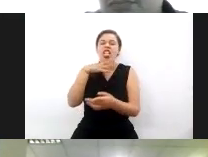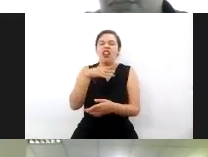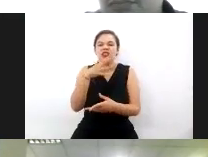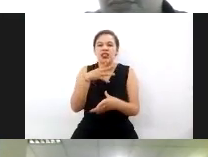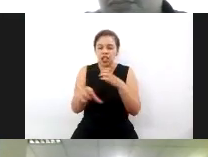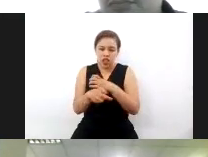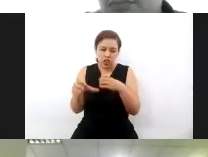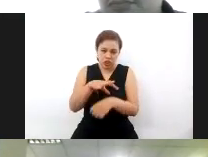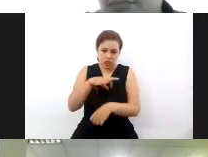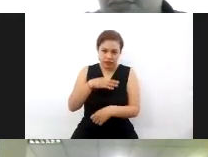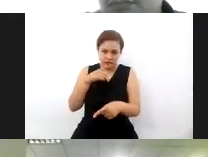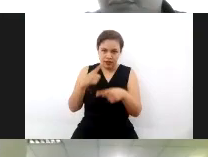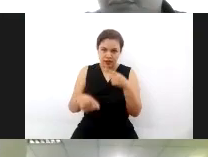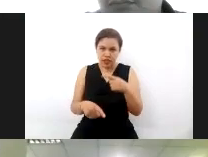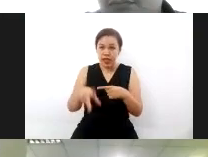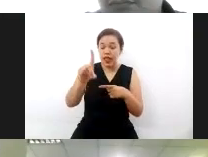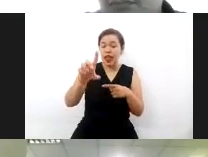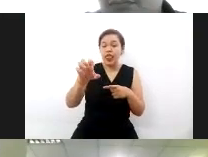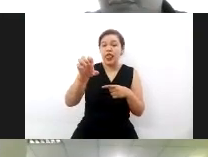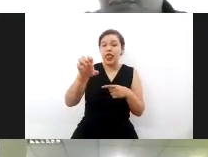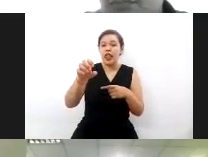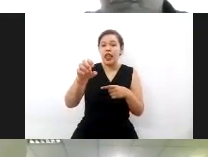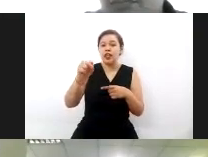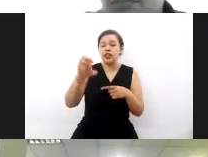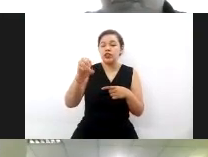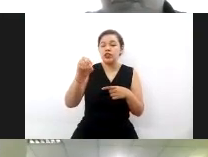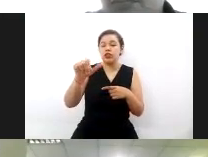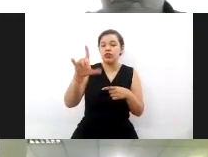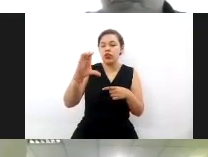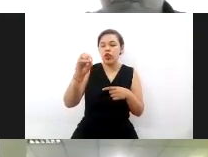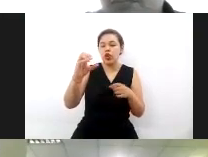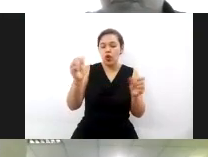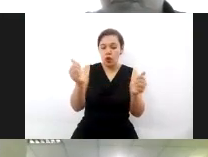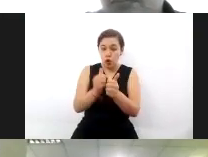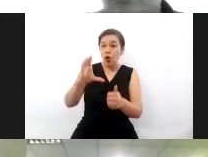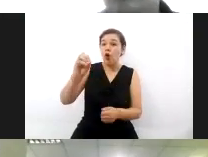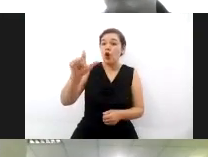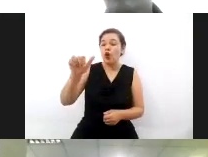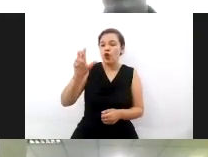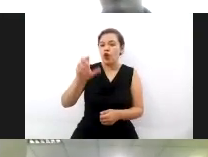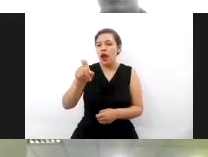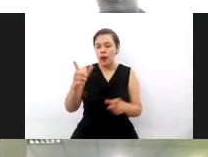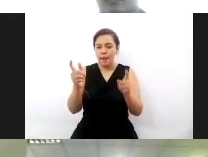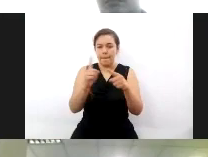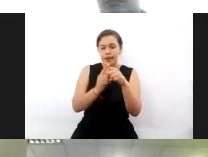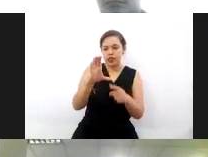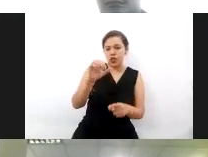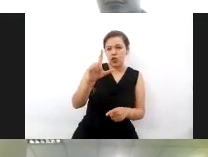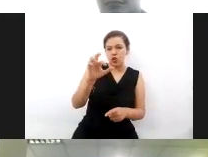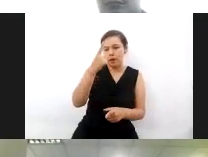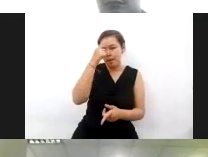del detergente, vamos a utilizar una solución clorada para que podamos desinfectar nuestras áreas.